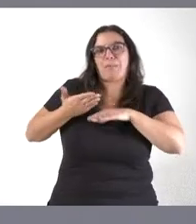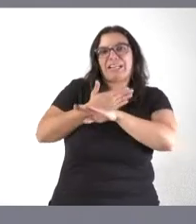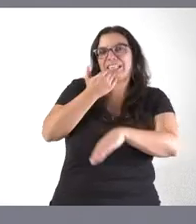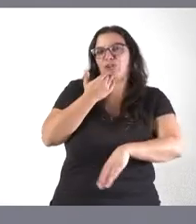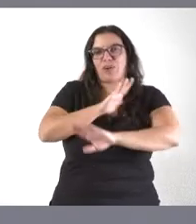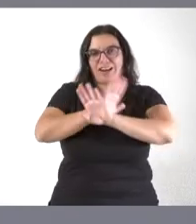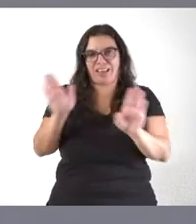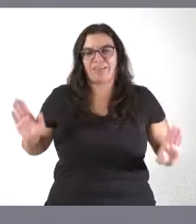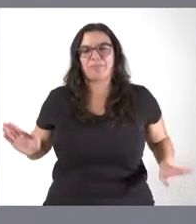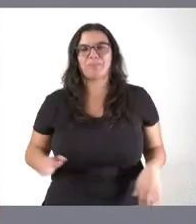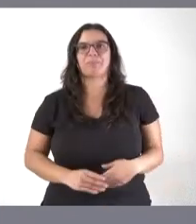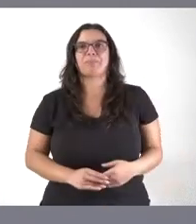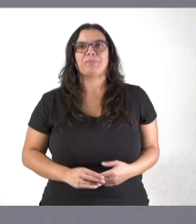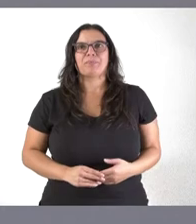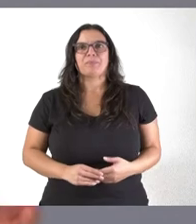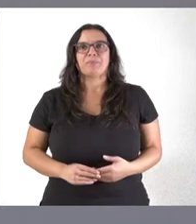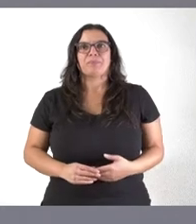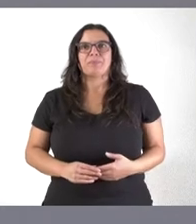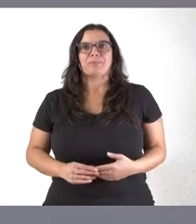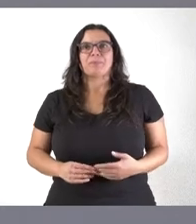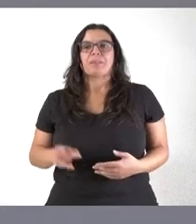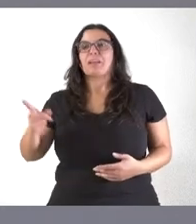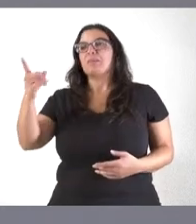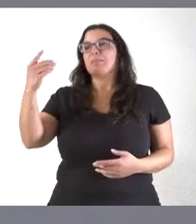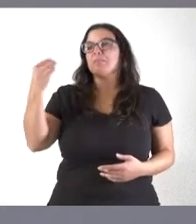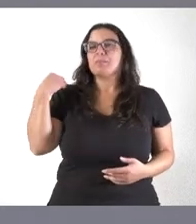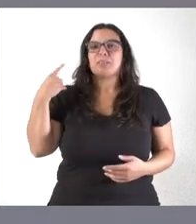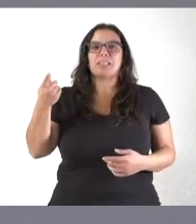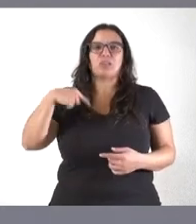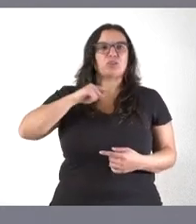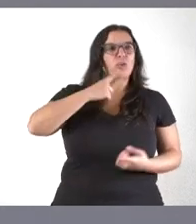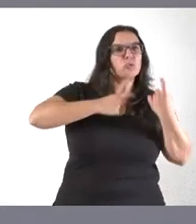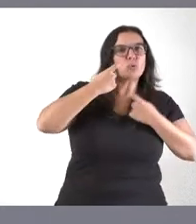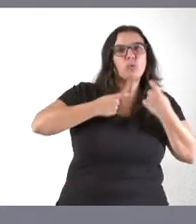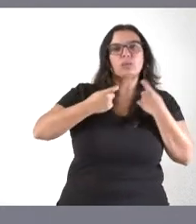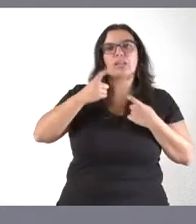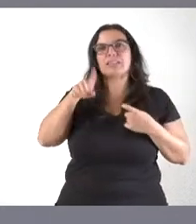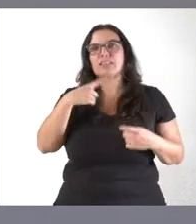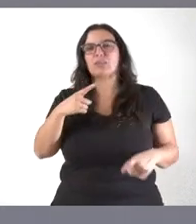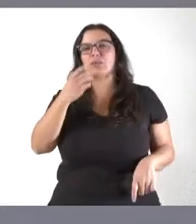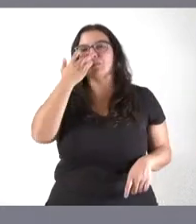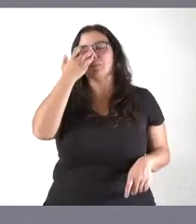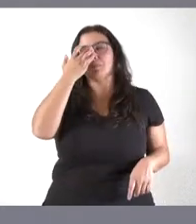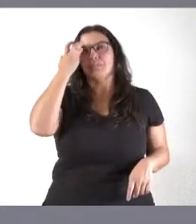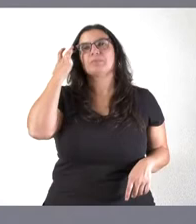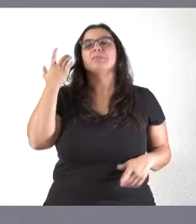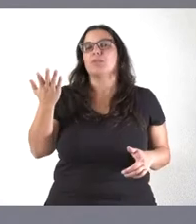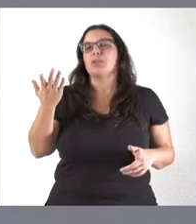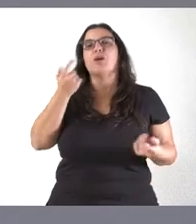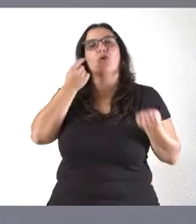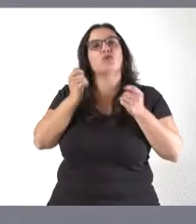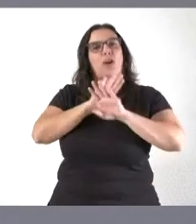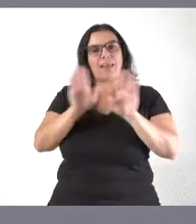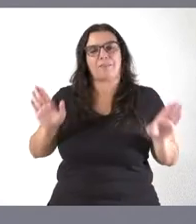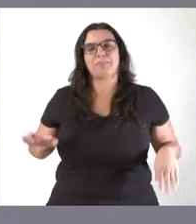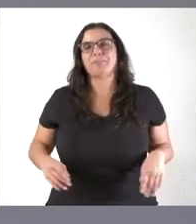esa la pregunta que usted formulaba no no no lo que había entendido que si nos lo consultaba nos lo o no Sí eso es que no está sometido a ningún tipo de